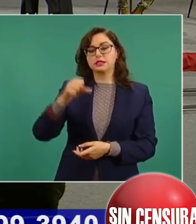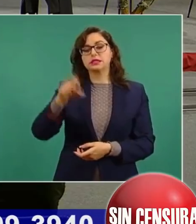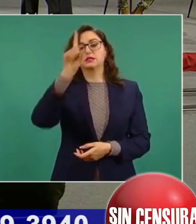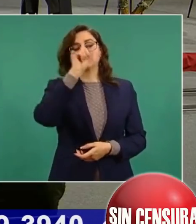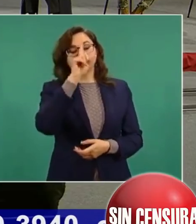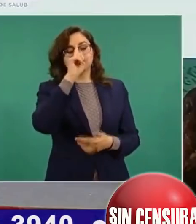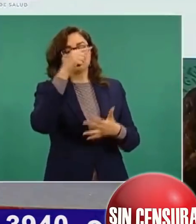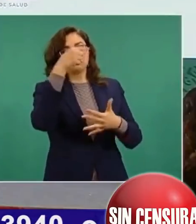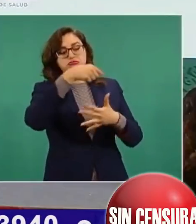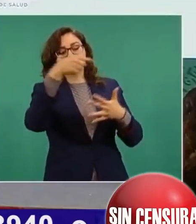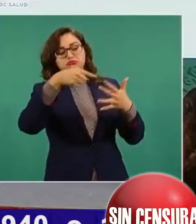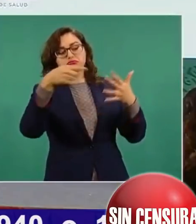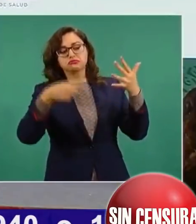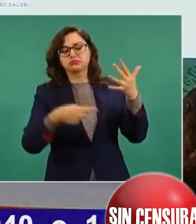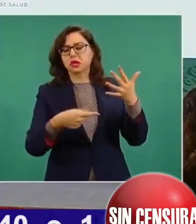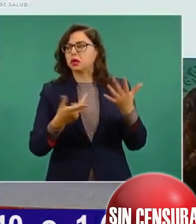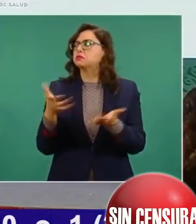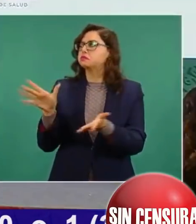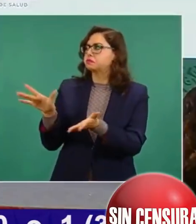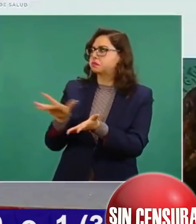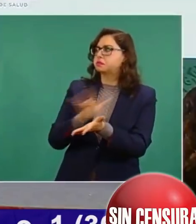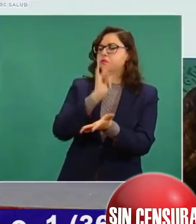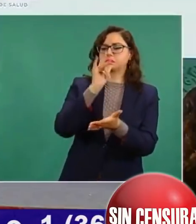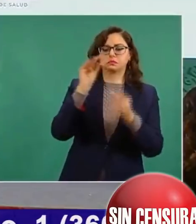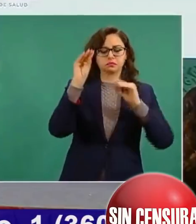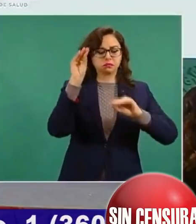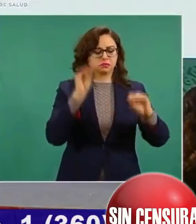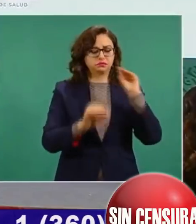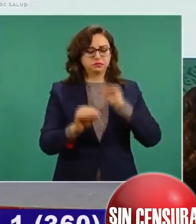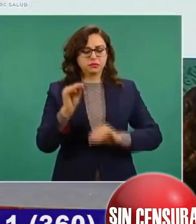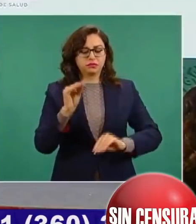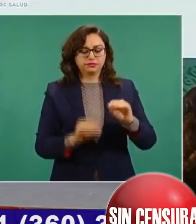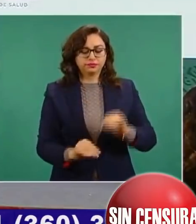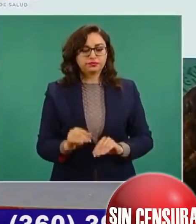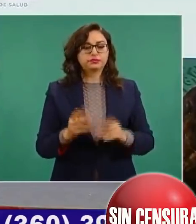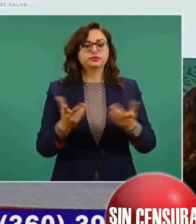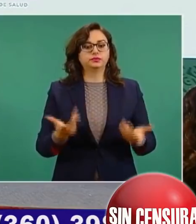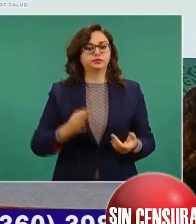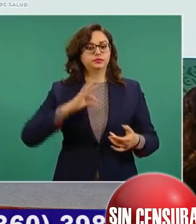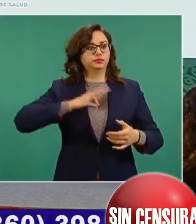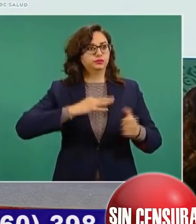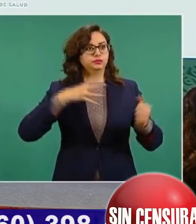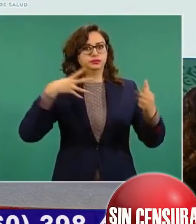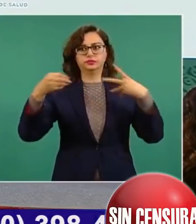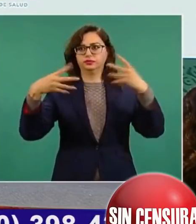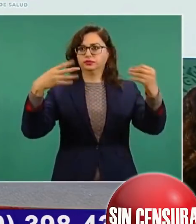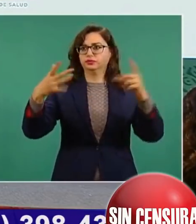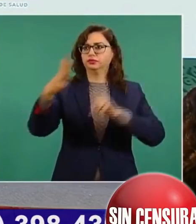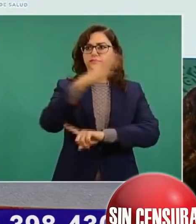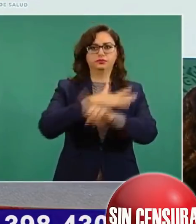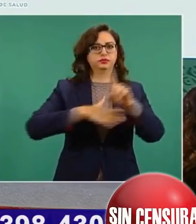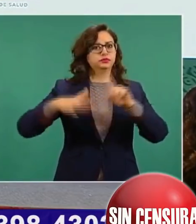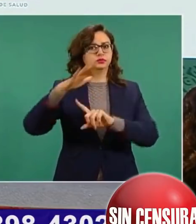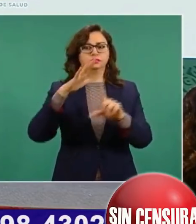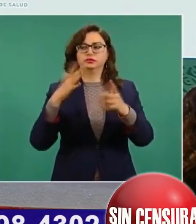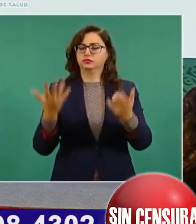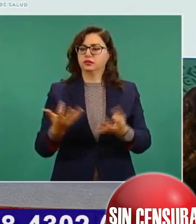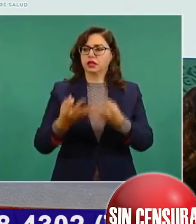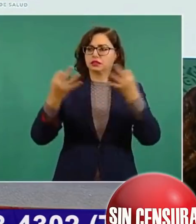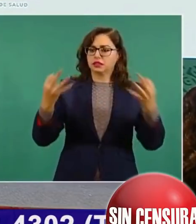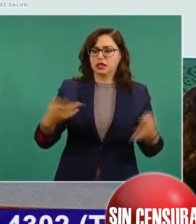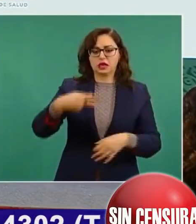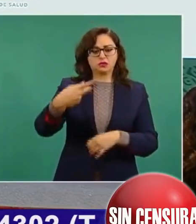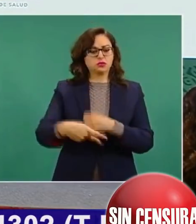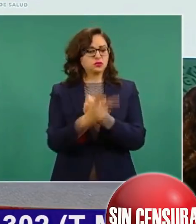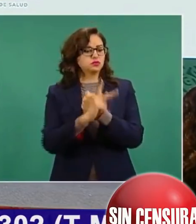Salud y también adaptarlas a las condiciones tanto epidemiológicas como sociodemográficas de nuestro